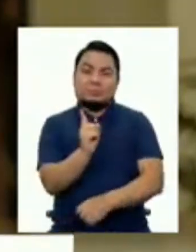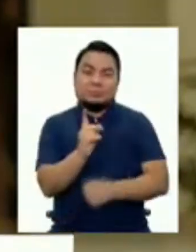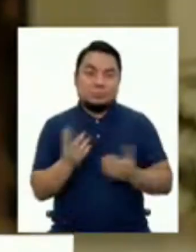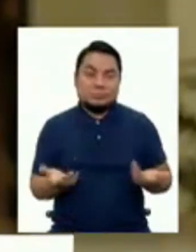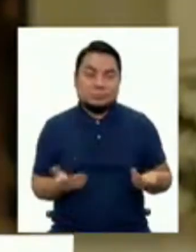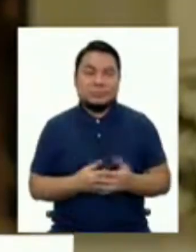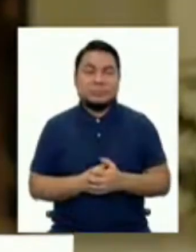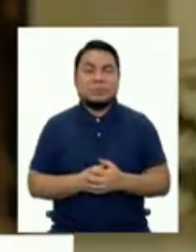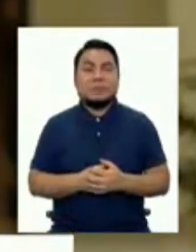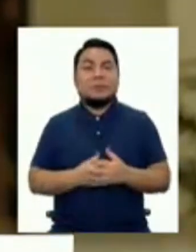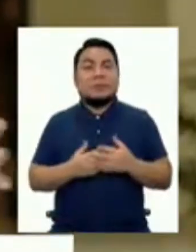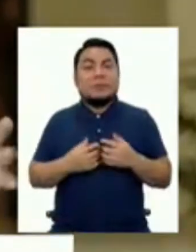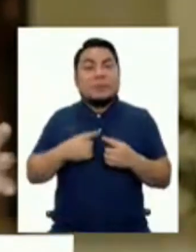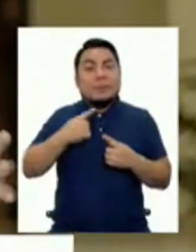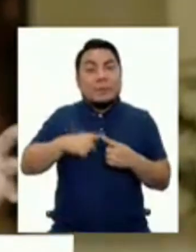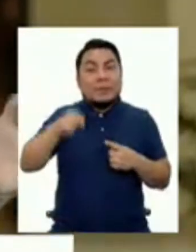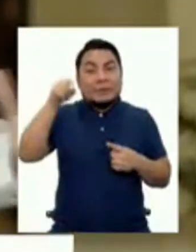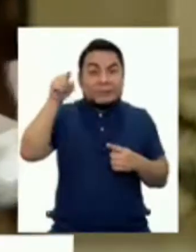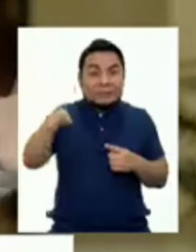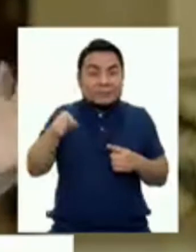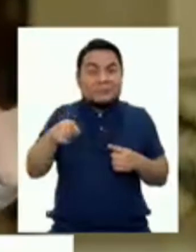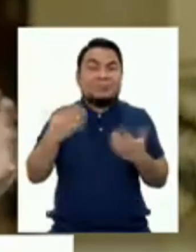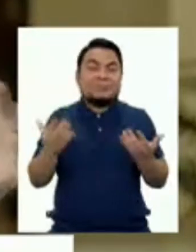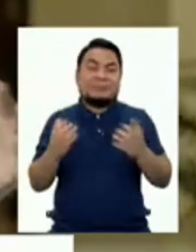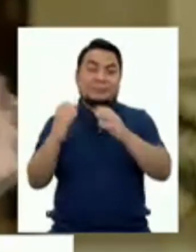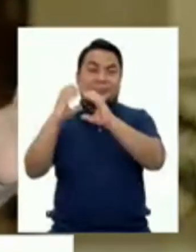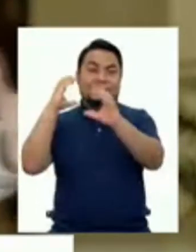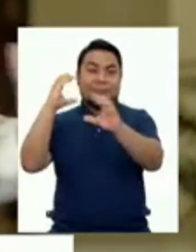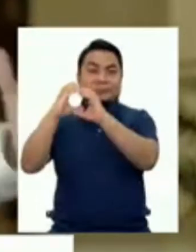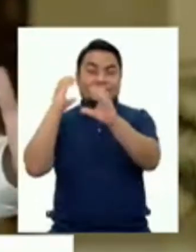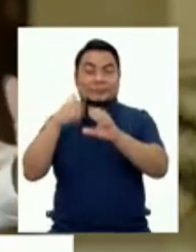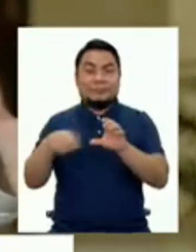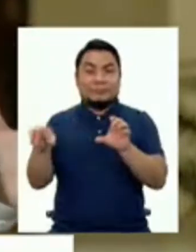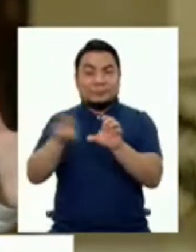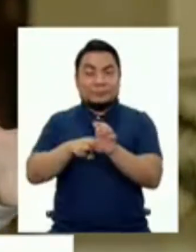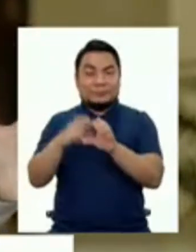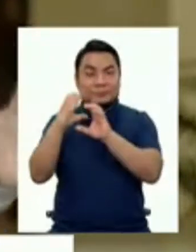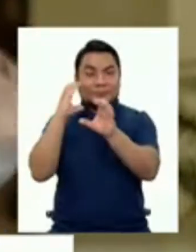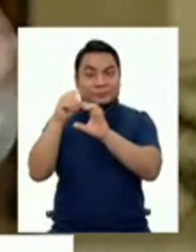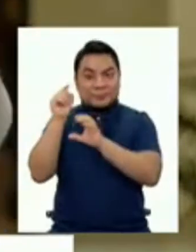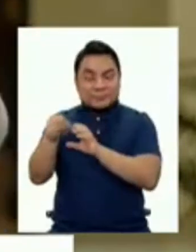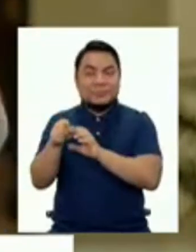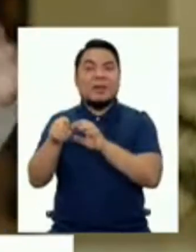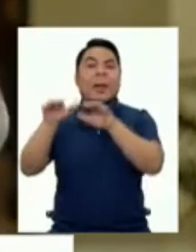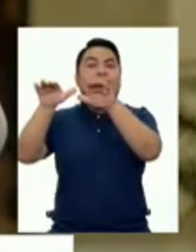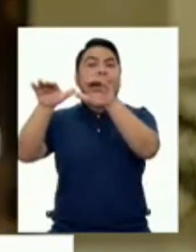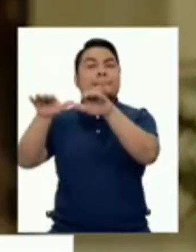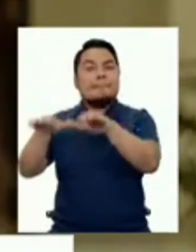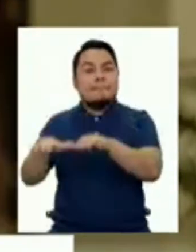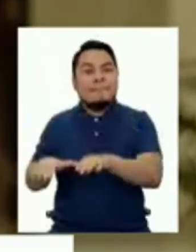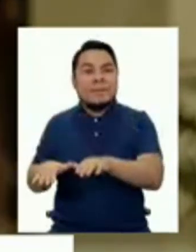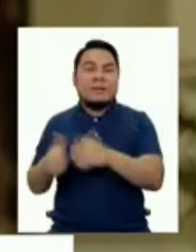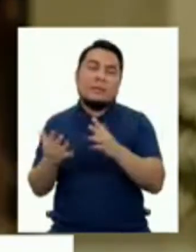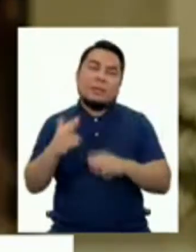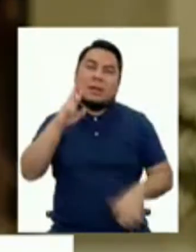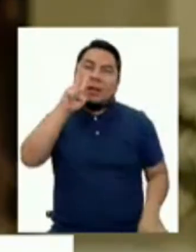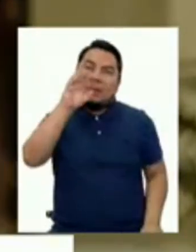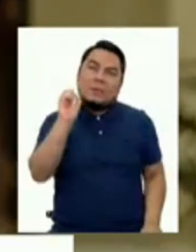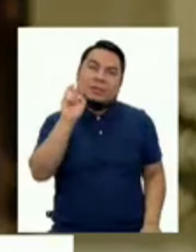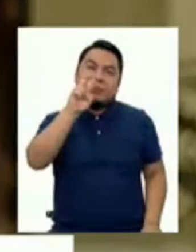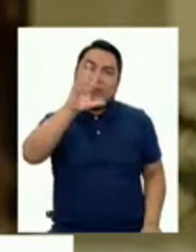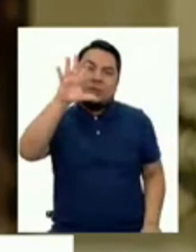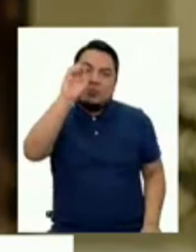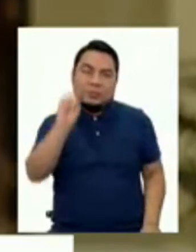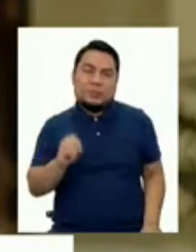eso logramos que el transporte urbano de pasajeros se reduzca un 20-25%. O